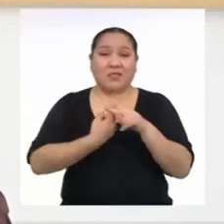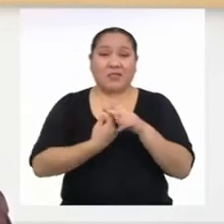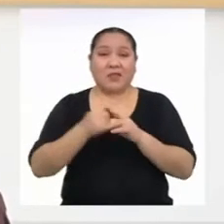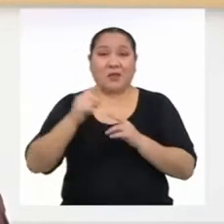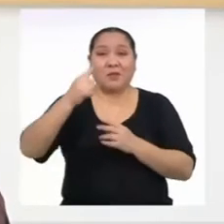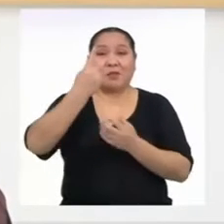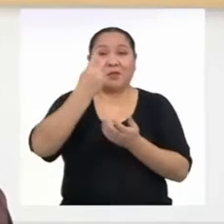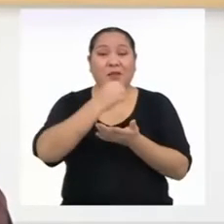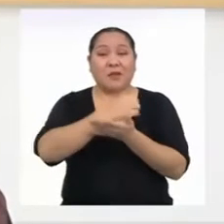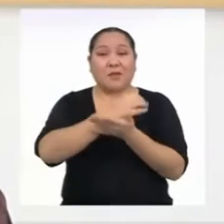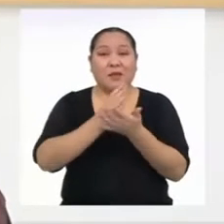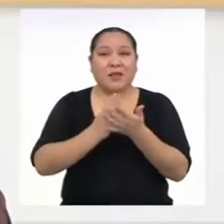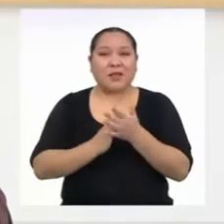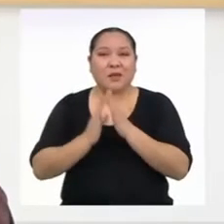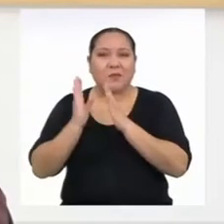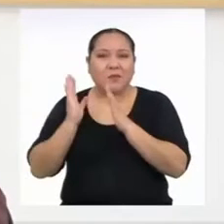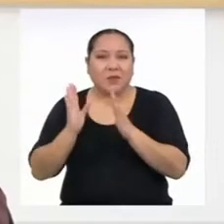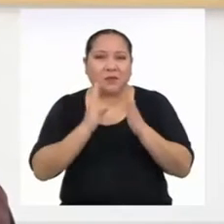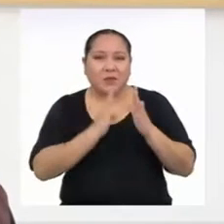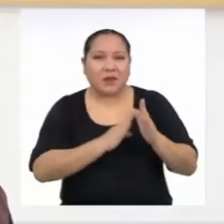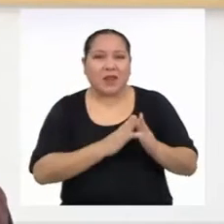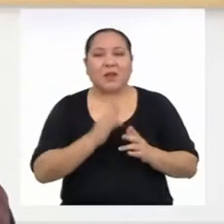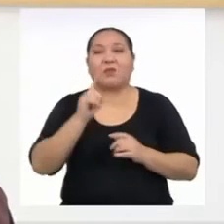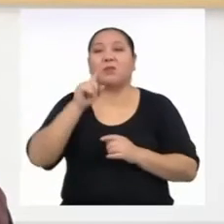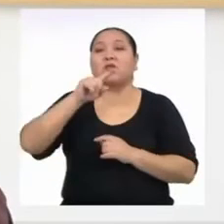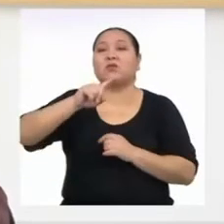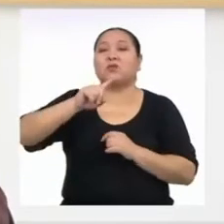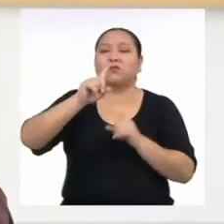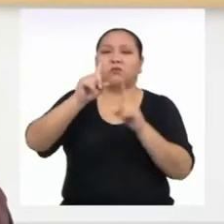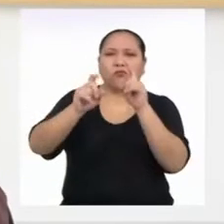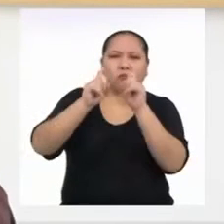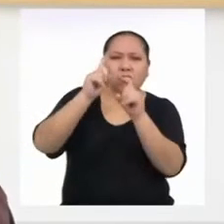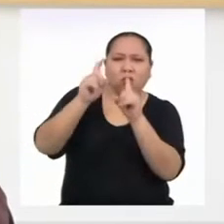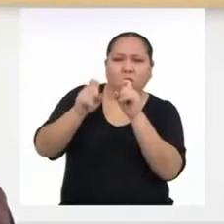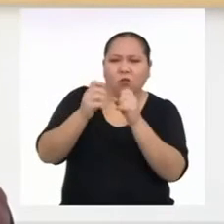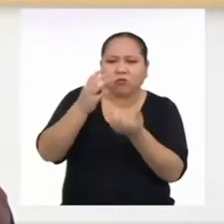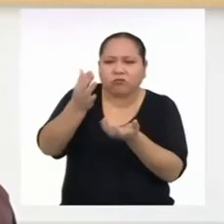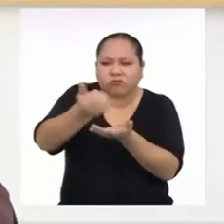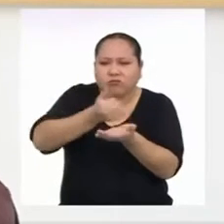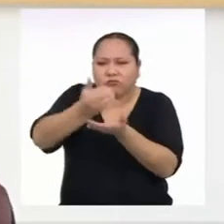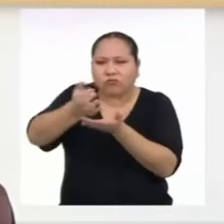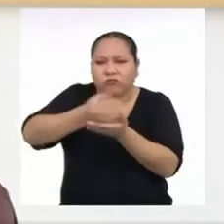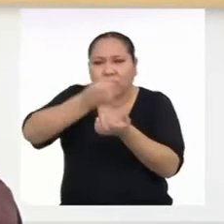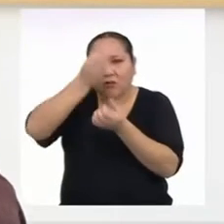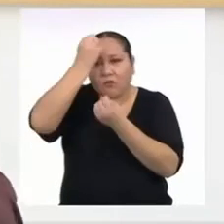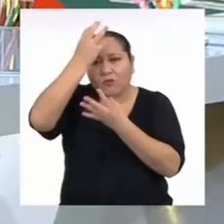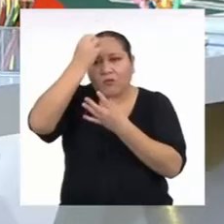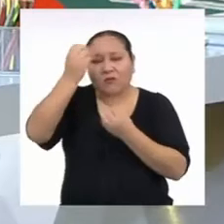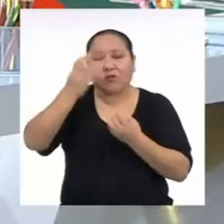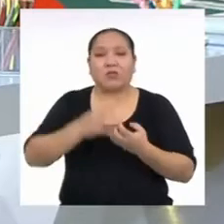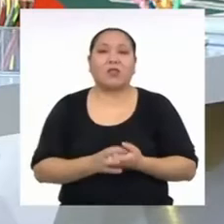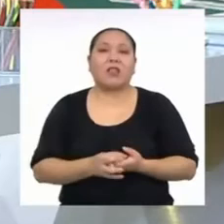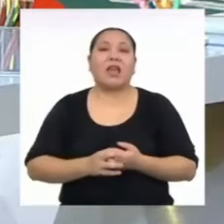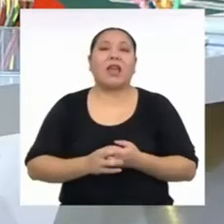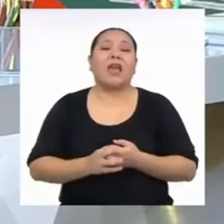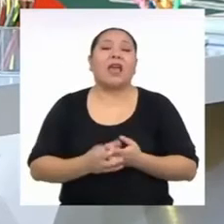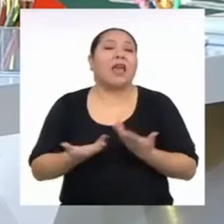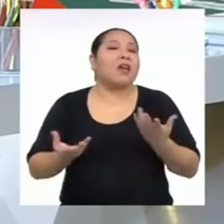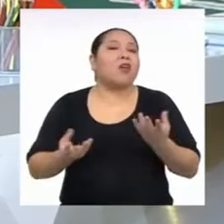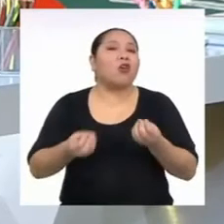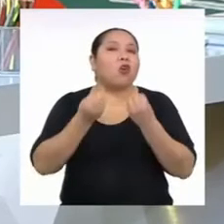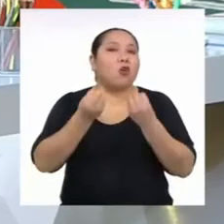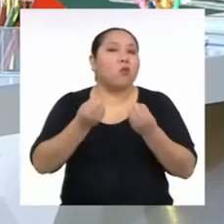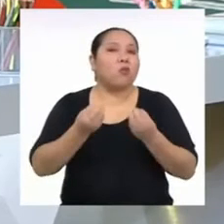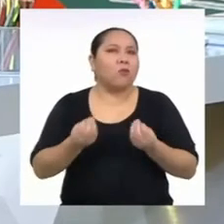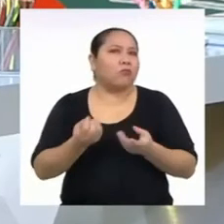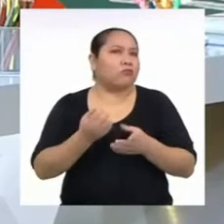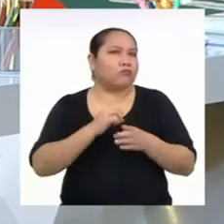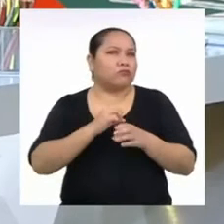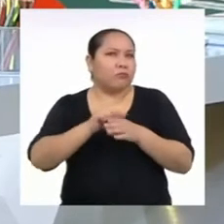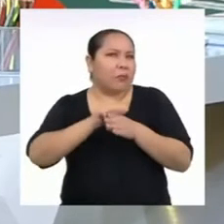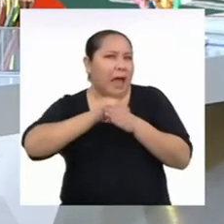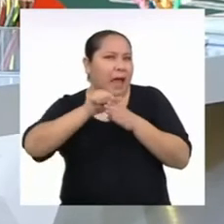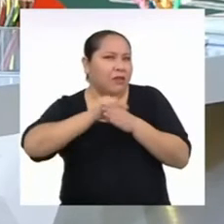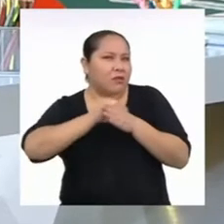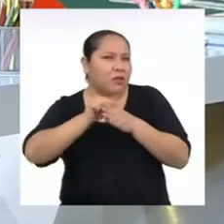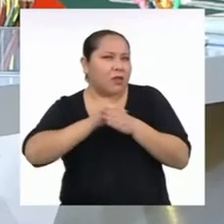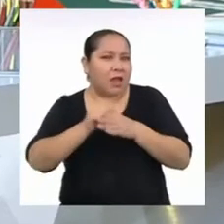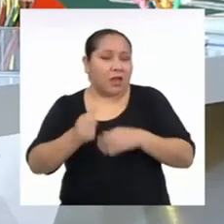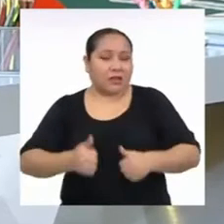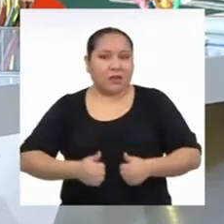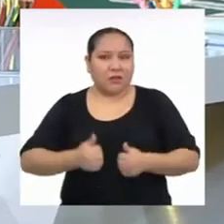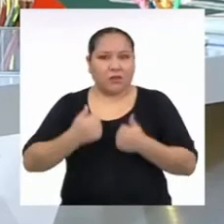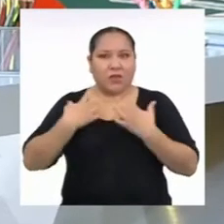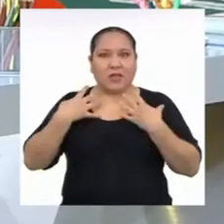actividad. Elaboraremos una encuesta para recopilar datos sobre hábitos de vida saludable. Y así obtener sus datos para